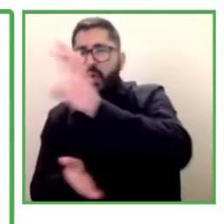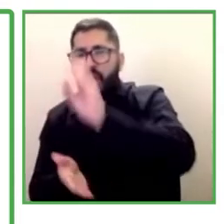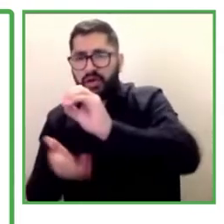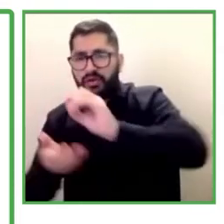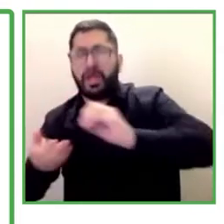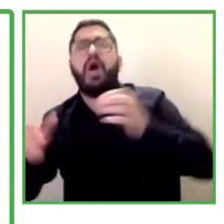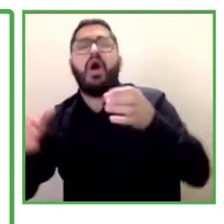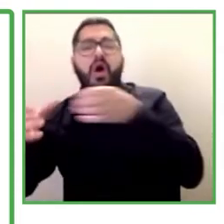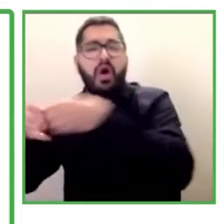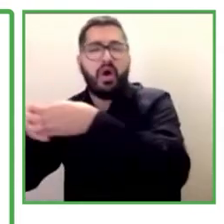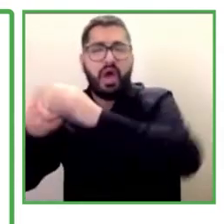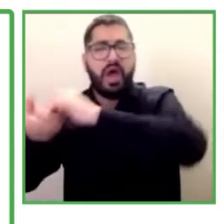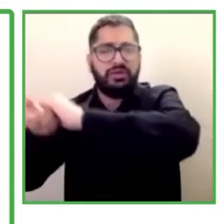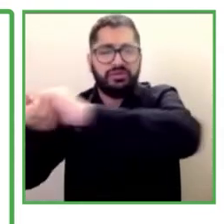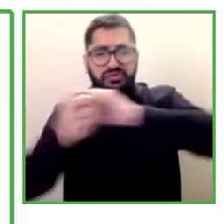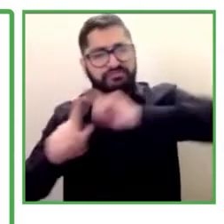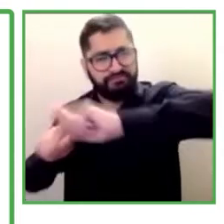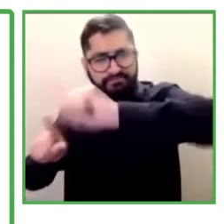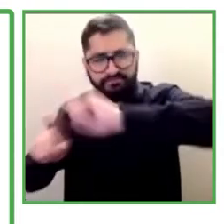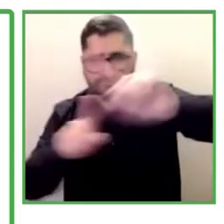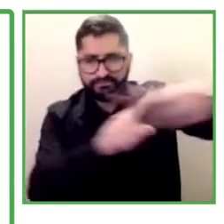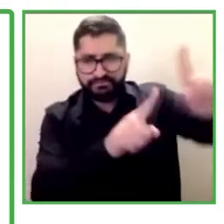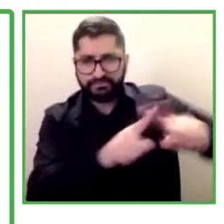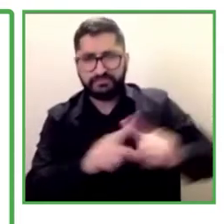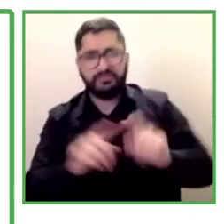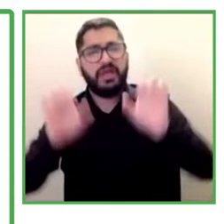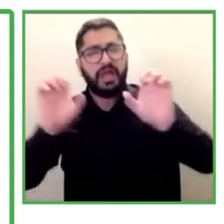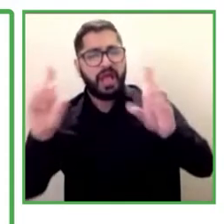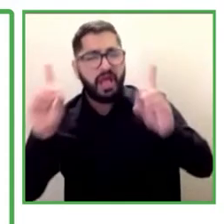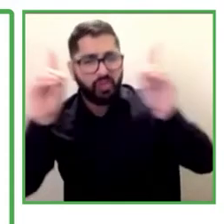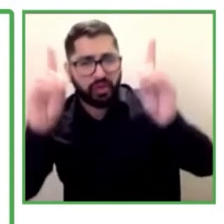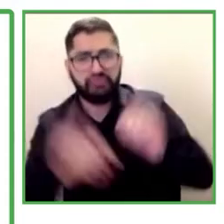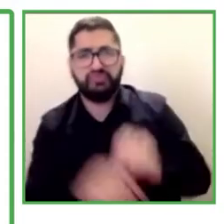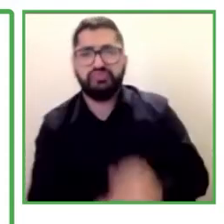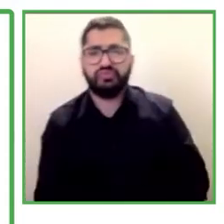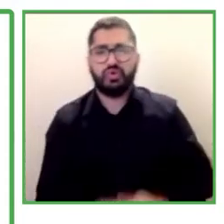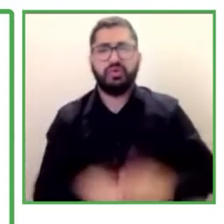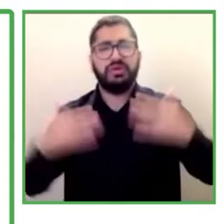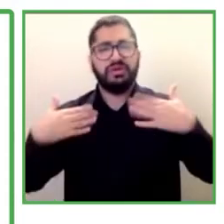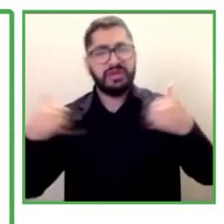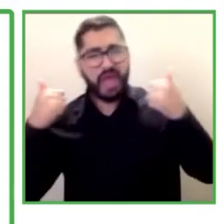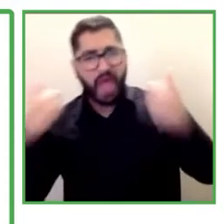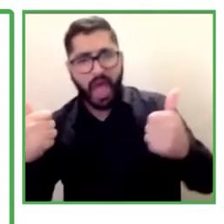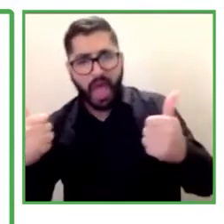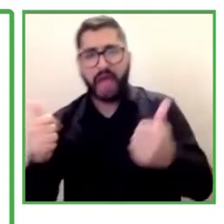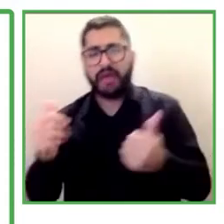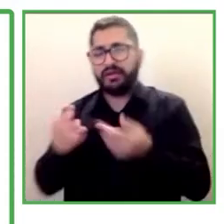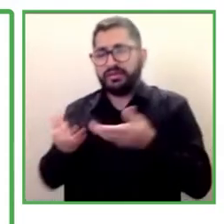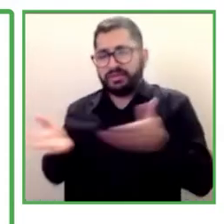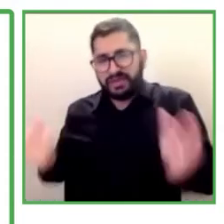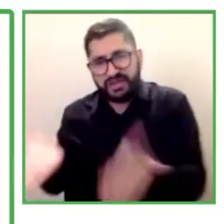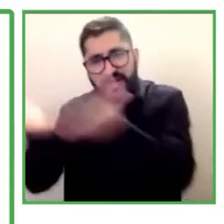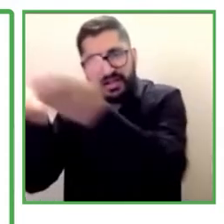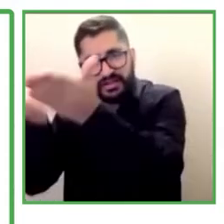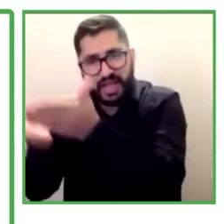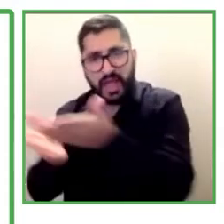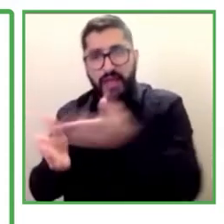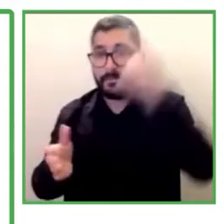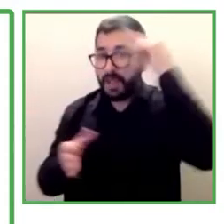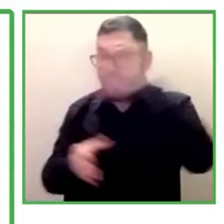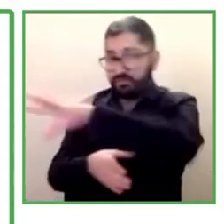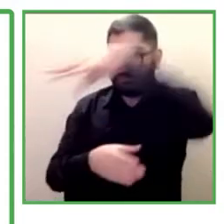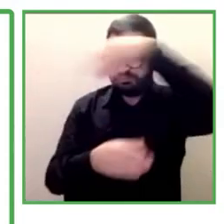salud, rehabilitación, para que ellos pudieran abordar mejor los procesos que ofrecían a las personas